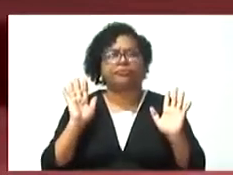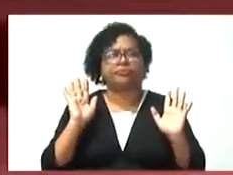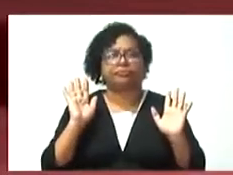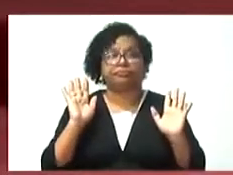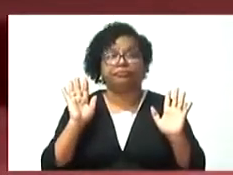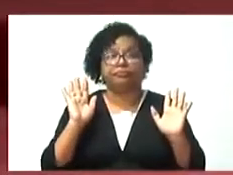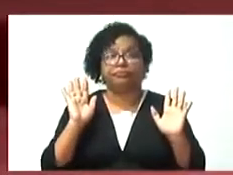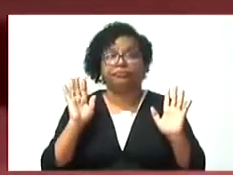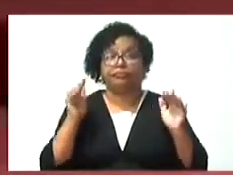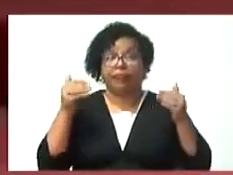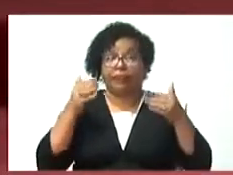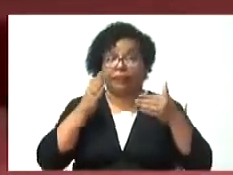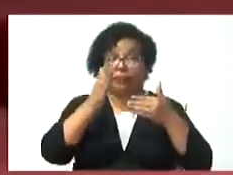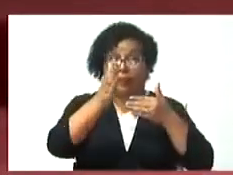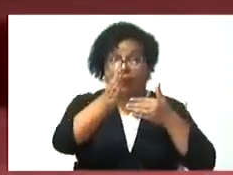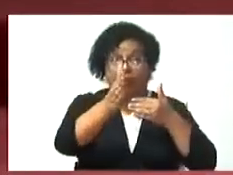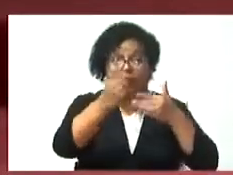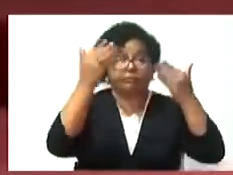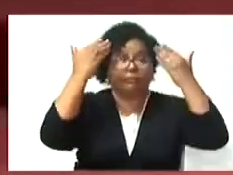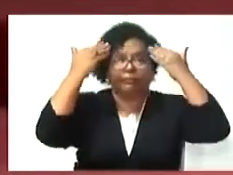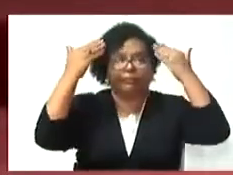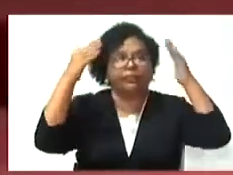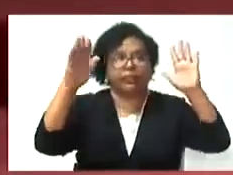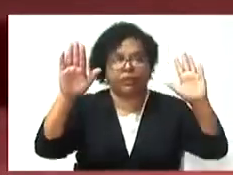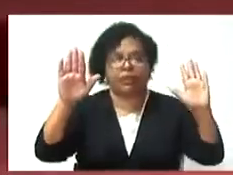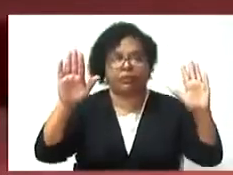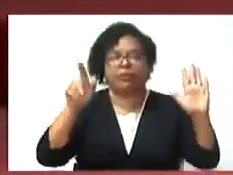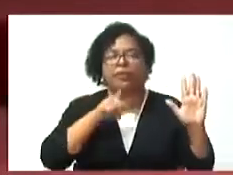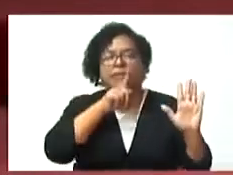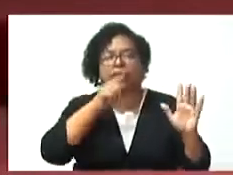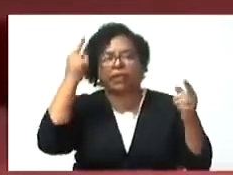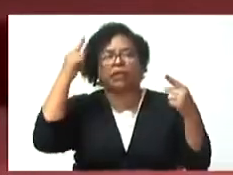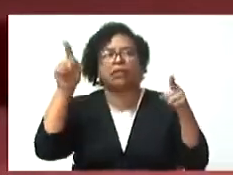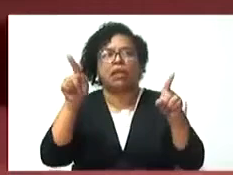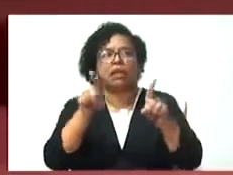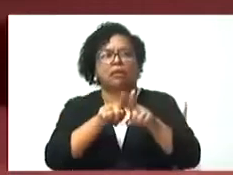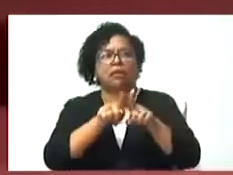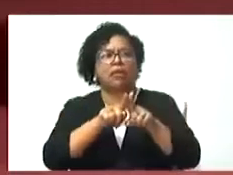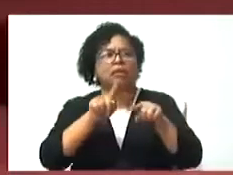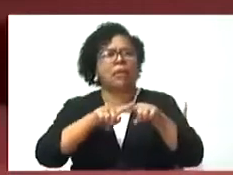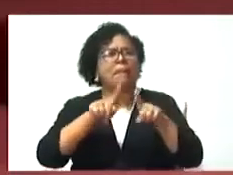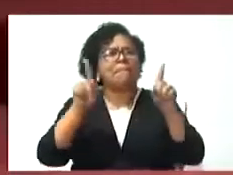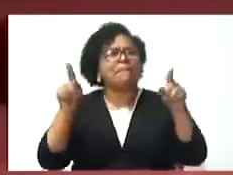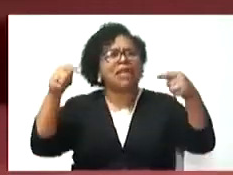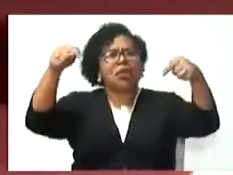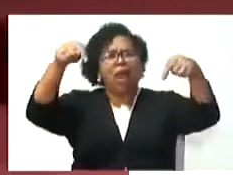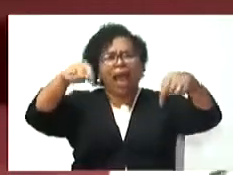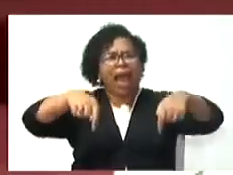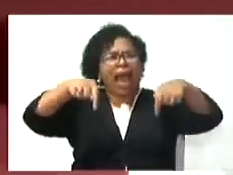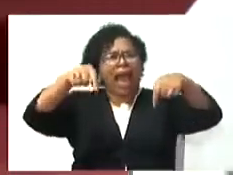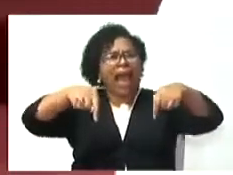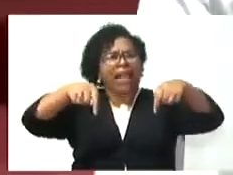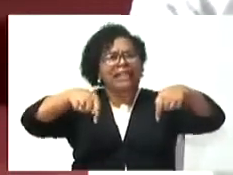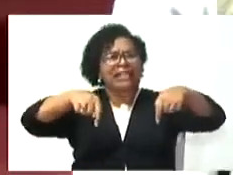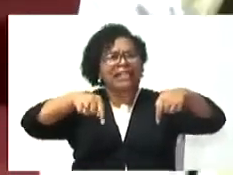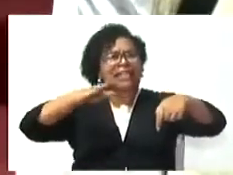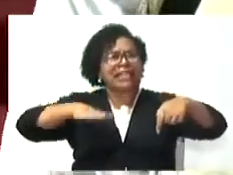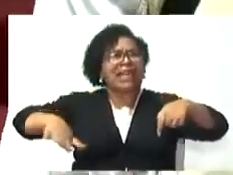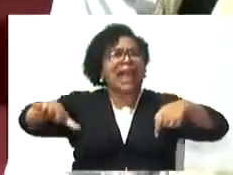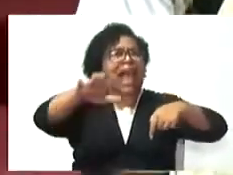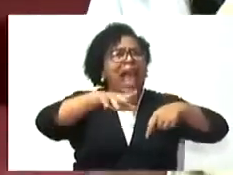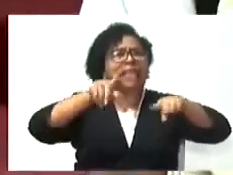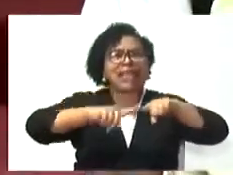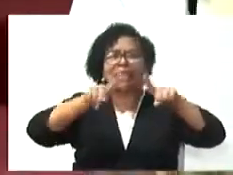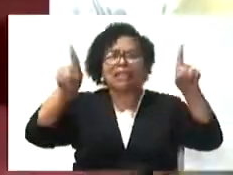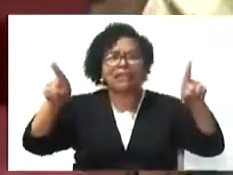se sabe hacia dónde estamos de acuerdo pero espérese estuvo un lugar diferente usted no está en